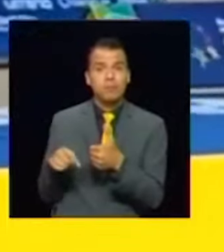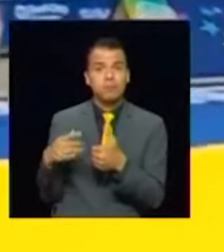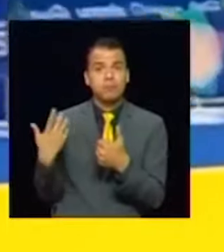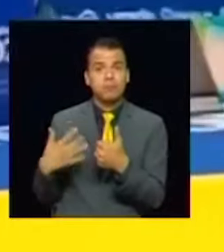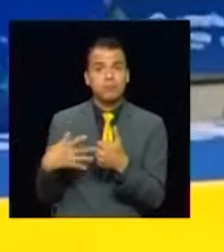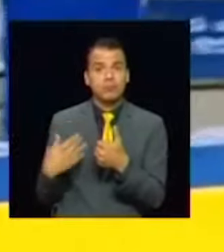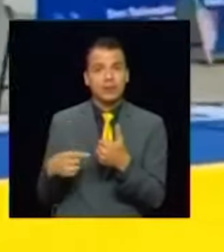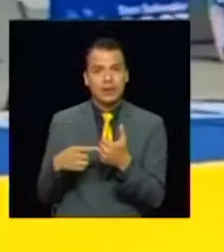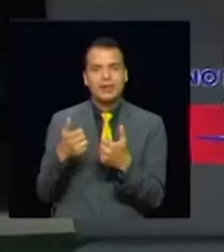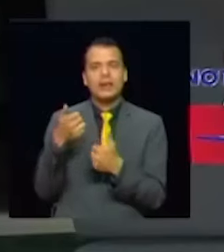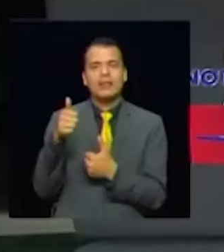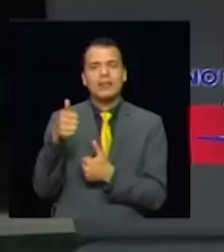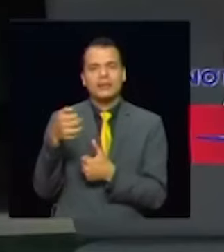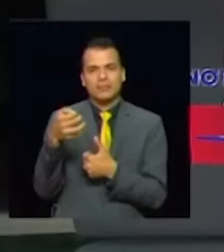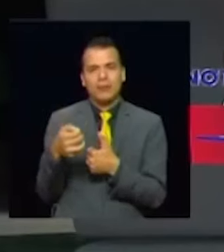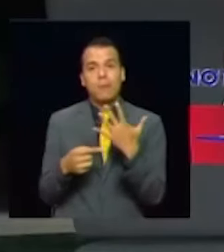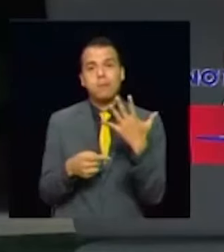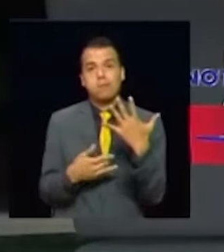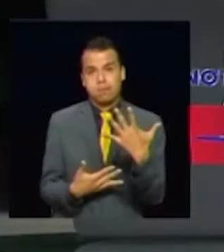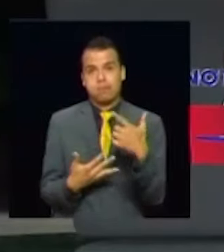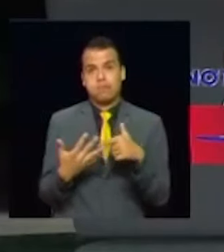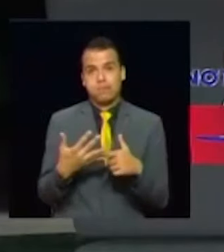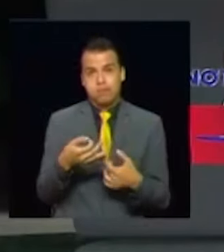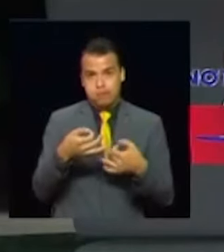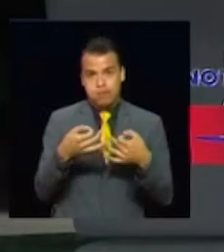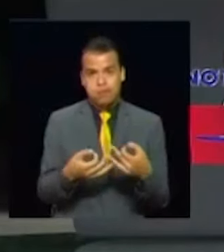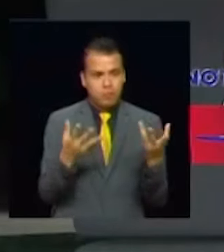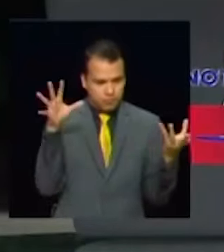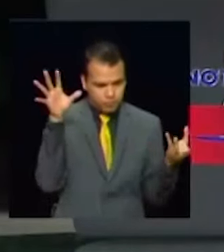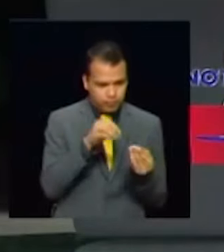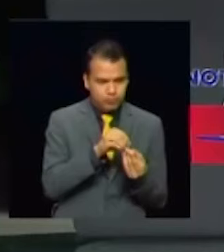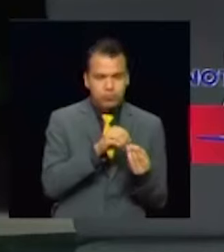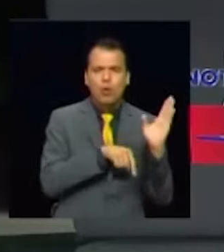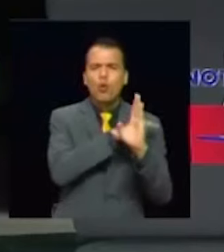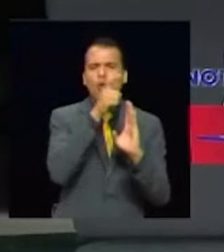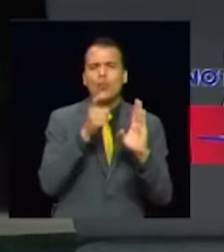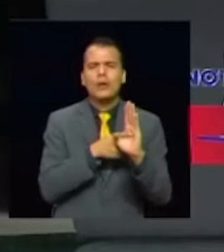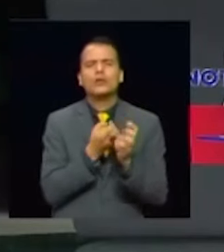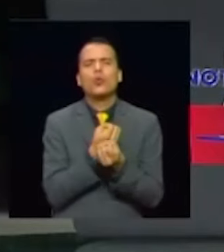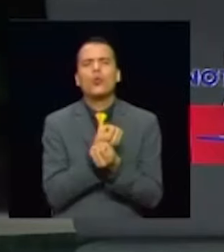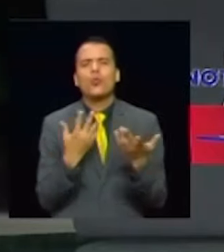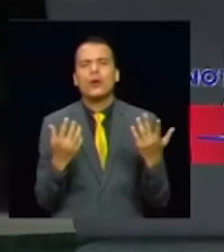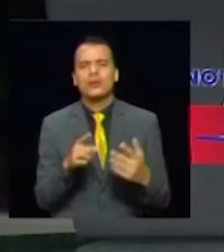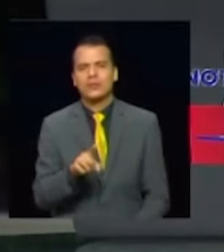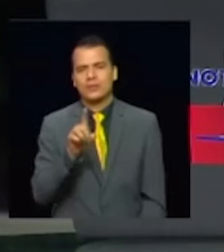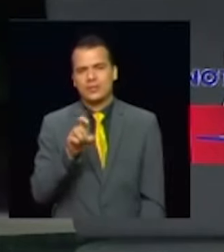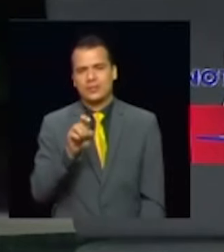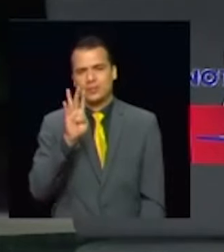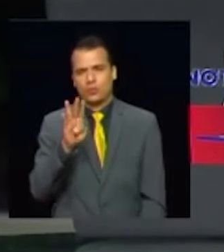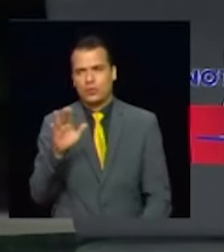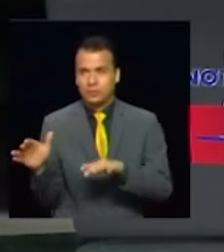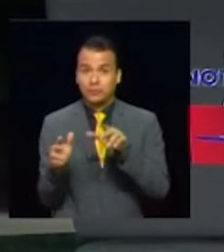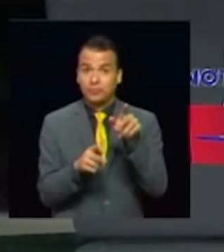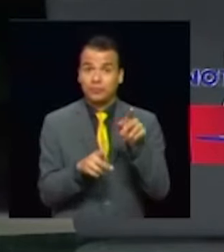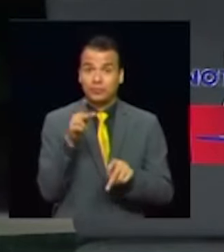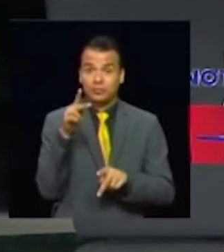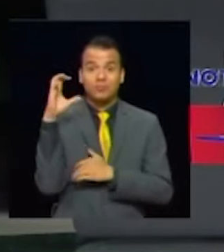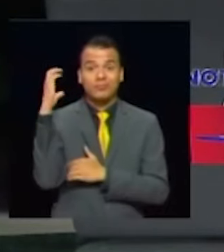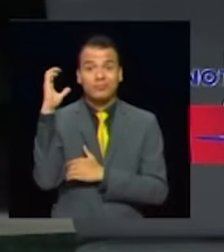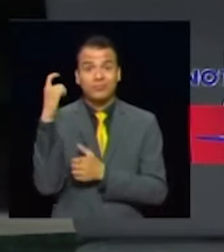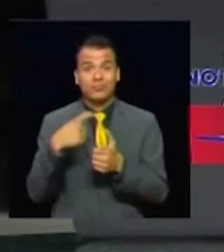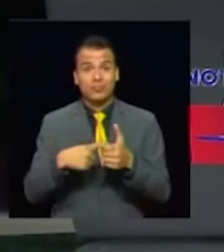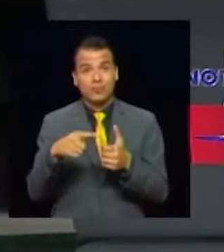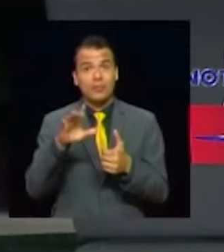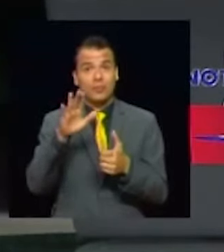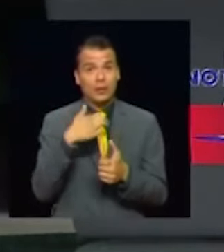sueño olímpico. Los jugadores colombianos fueron protagonistas en el fútbol argentino. Uno de ellos, Roger Martínez,